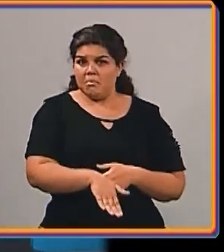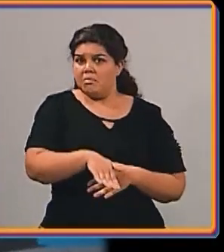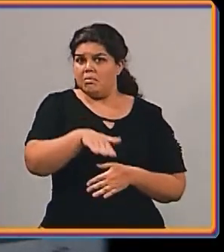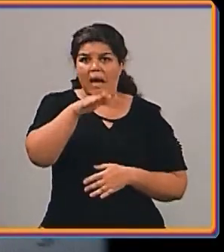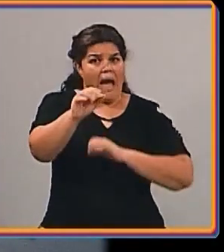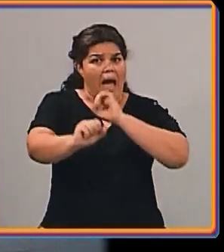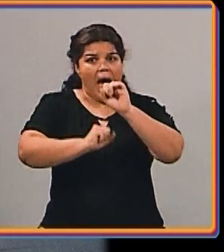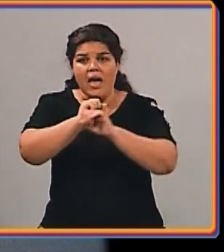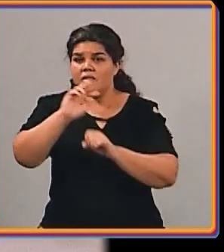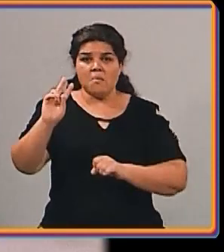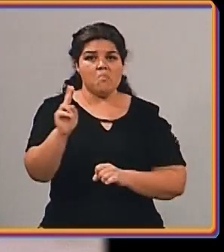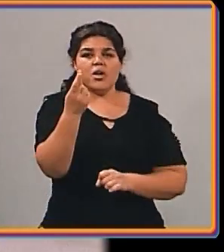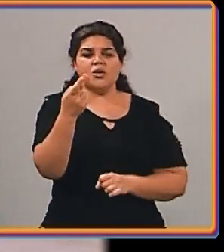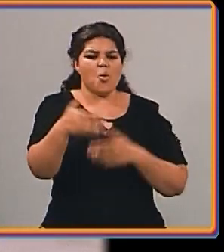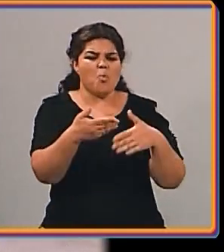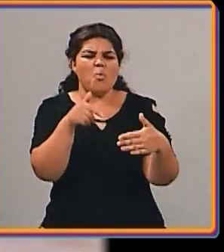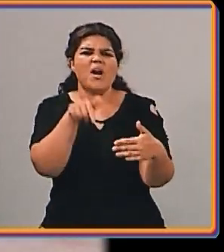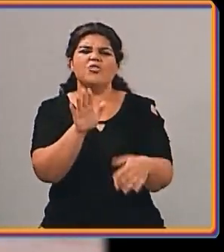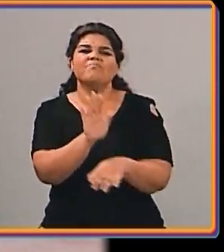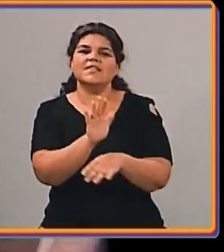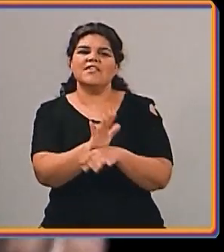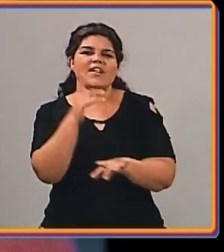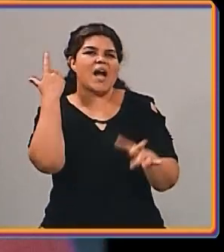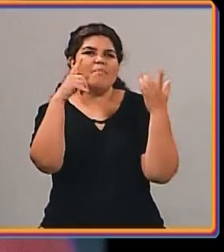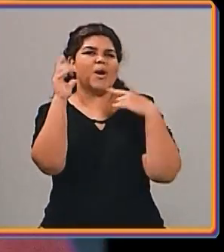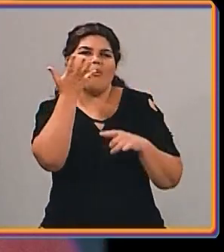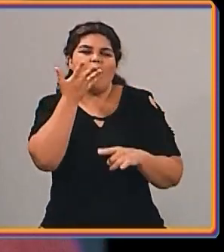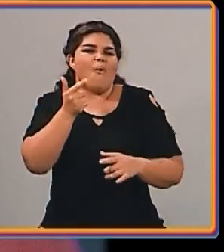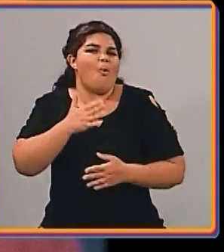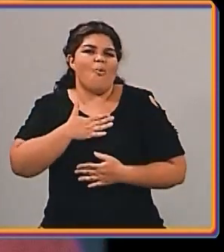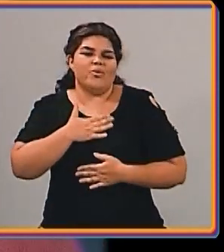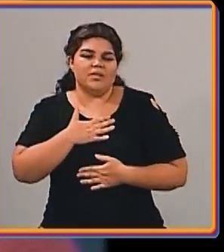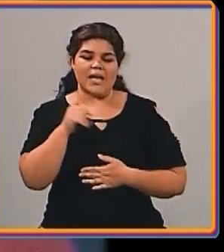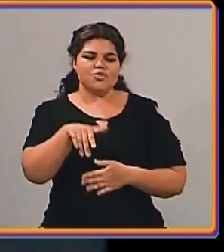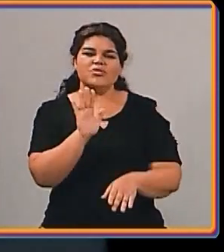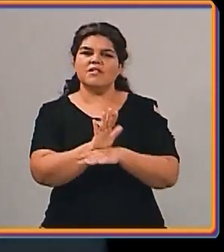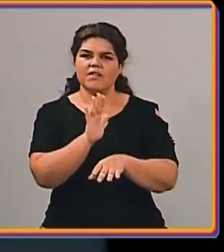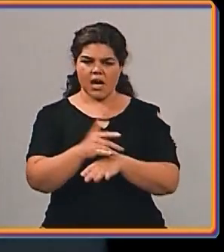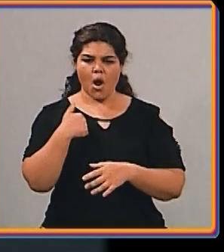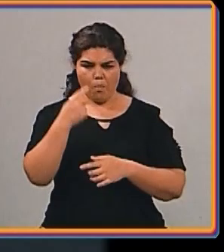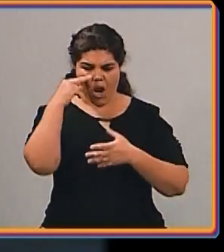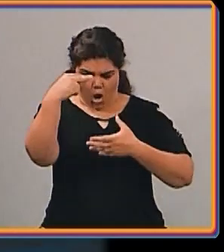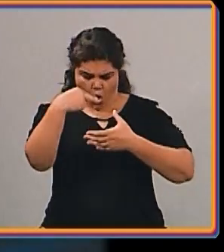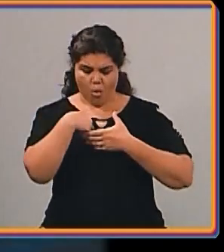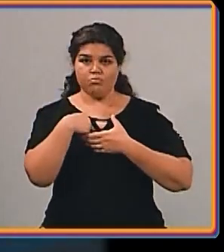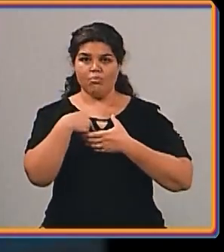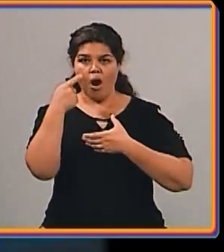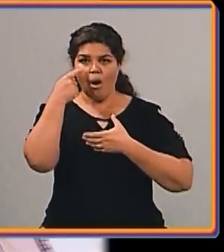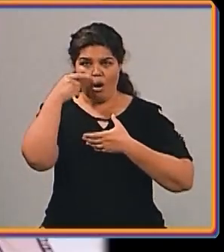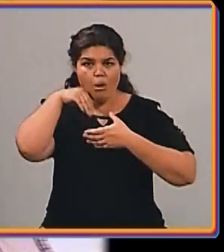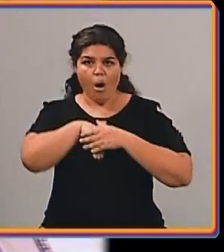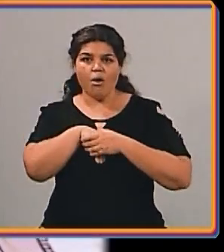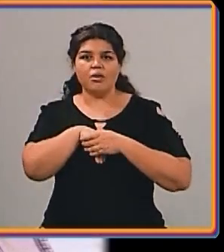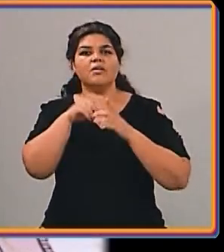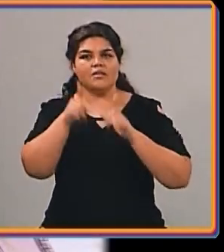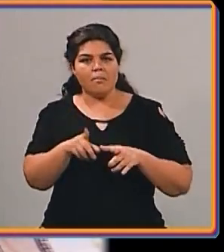por placer, porque es una de las actividades en la que uno se encuentra, se autoafirma, se encuentra con uno,